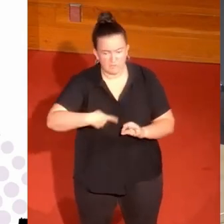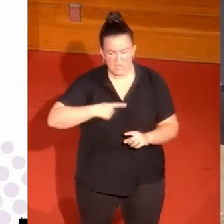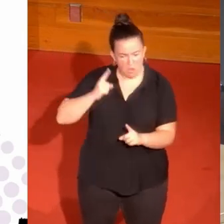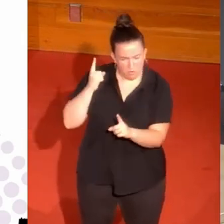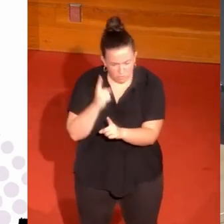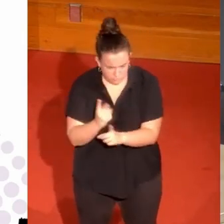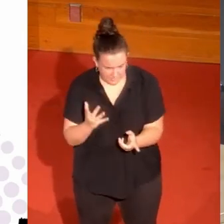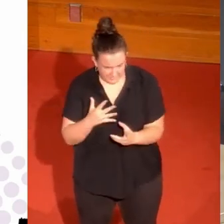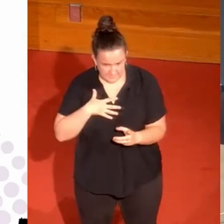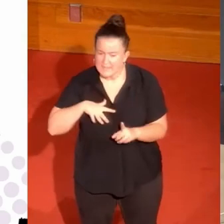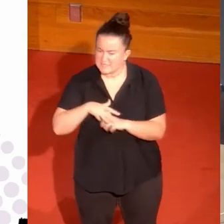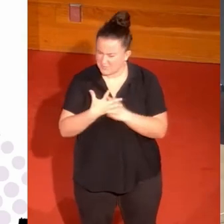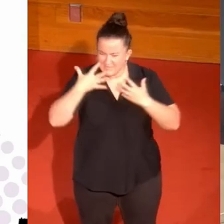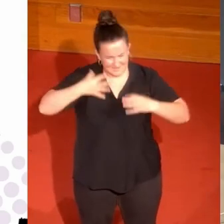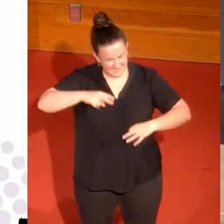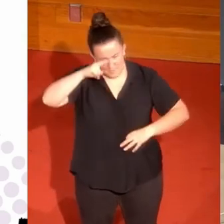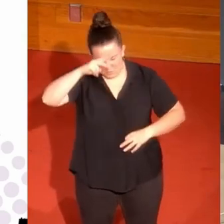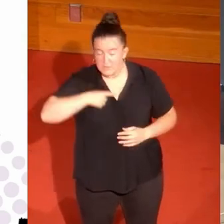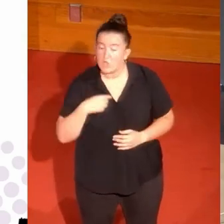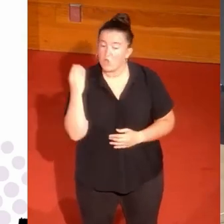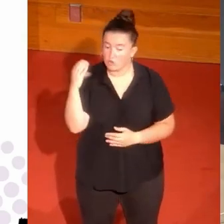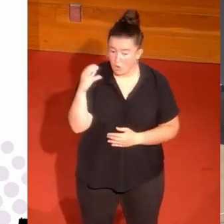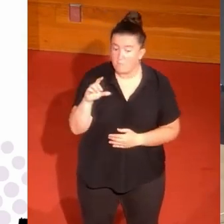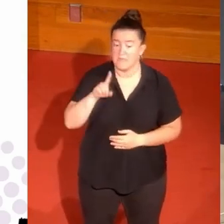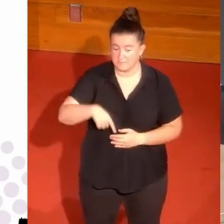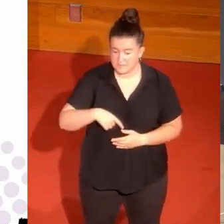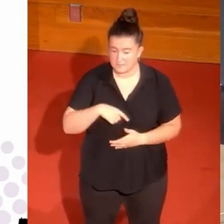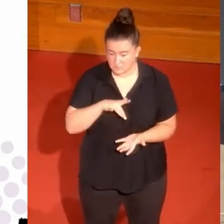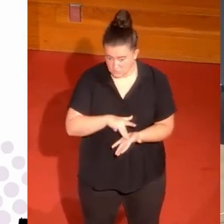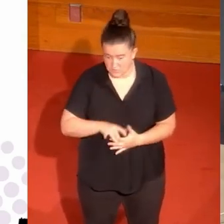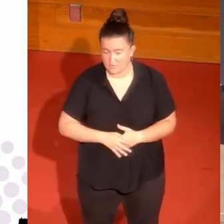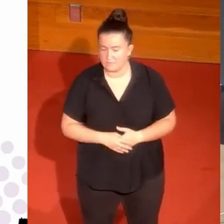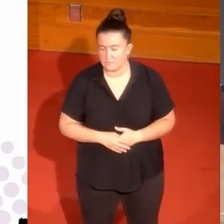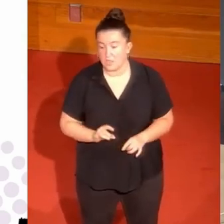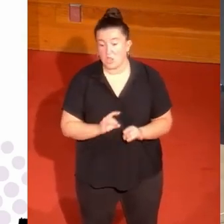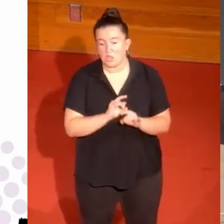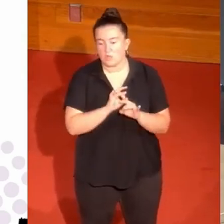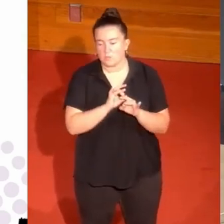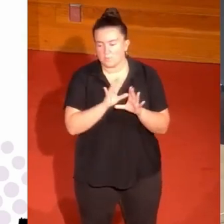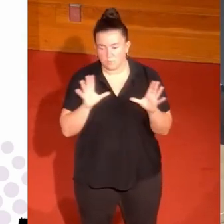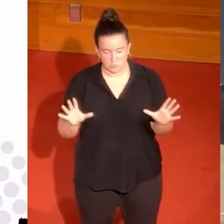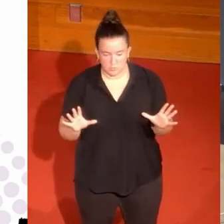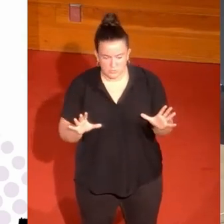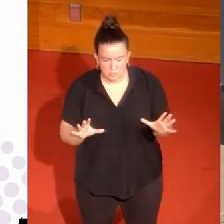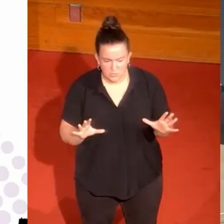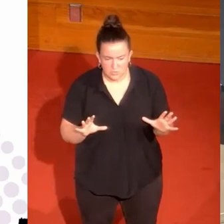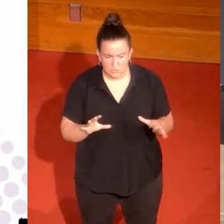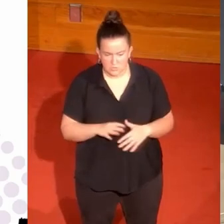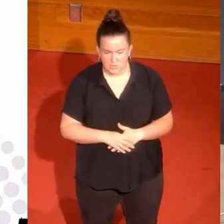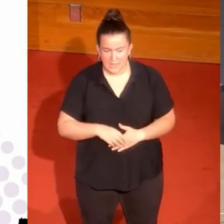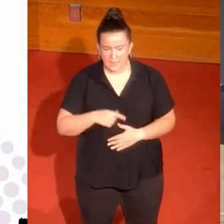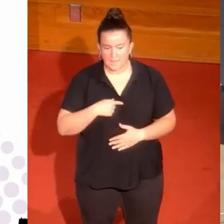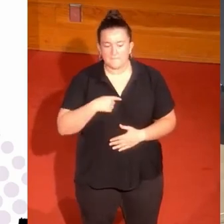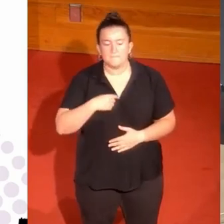situación es realmente preocupante en Colombia también esto ocurre Y por supuesto que mi ley o sea